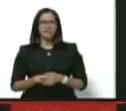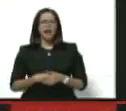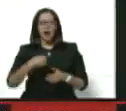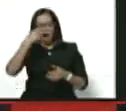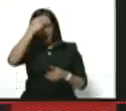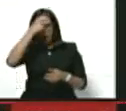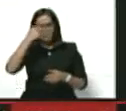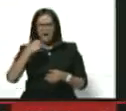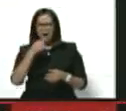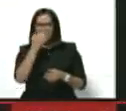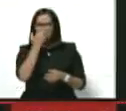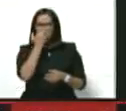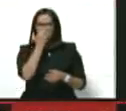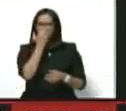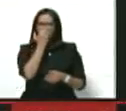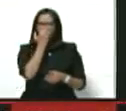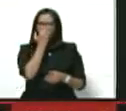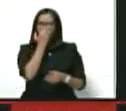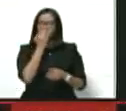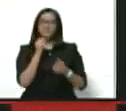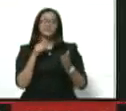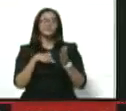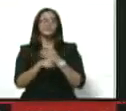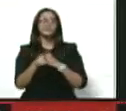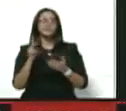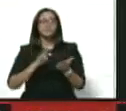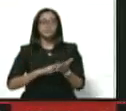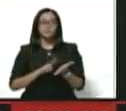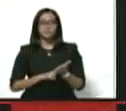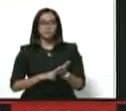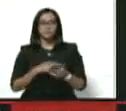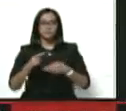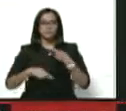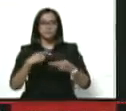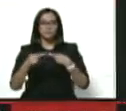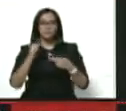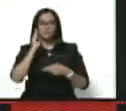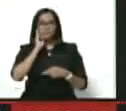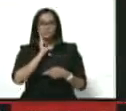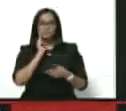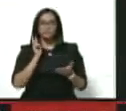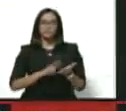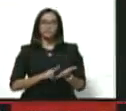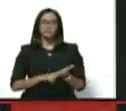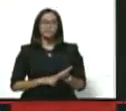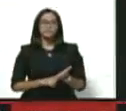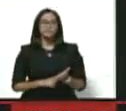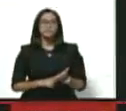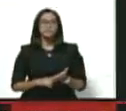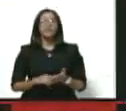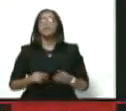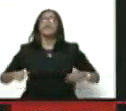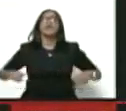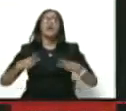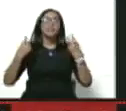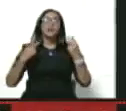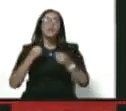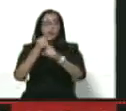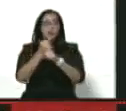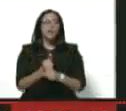esfuerzo y batalla que dar por la verdad de la revolución bolivariana, por la verdad de Venezuela y por las victorias que nos